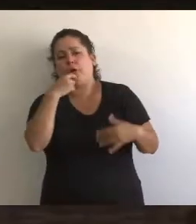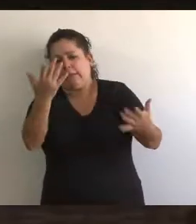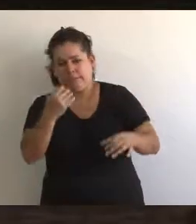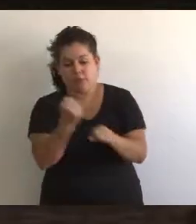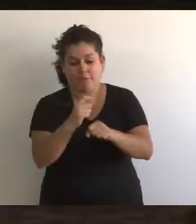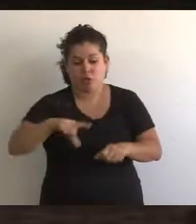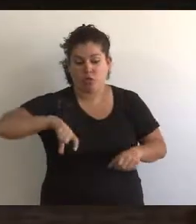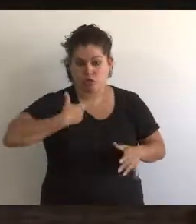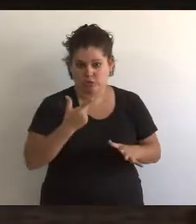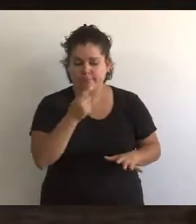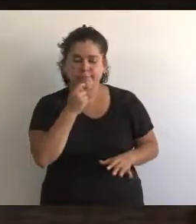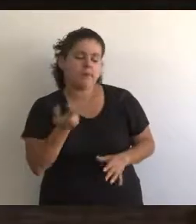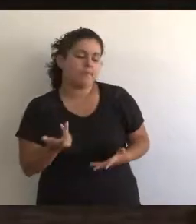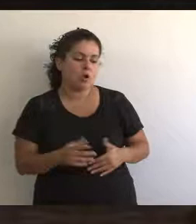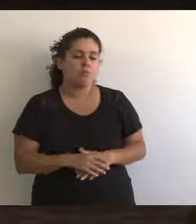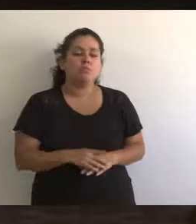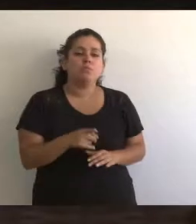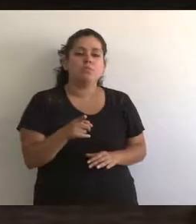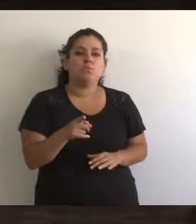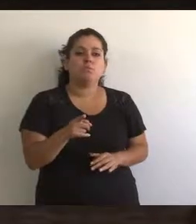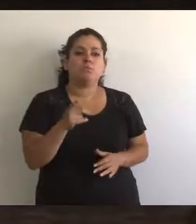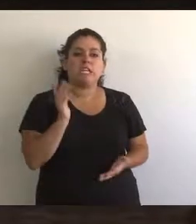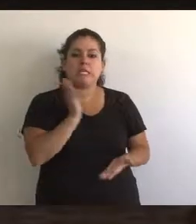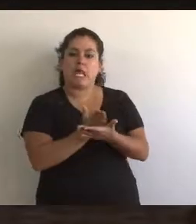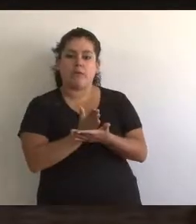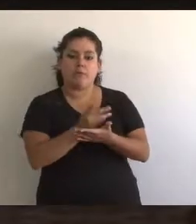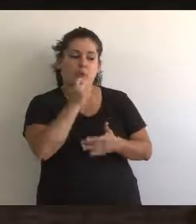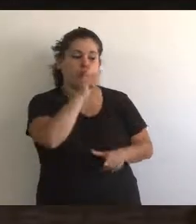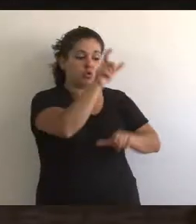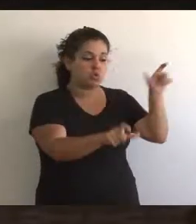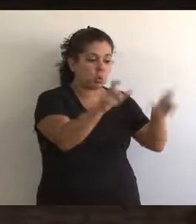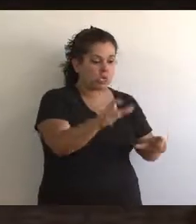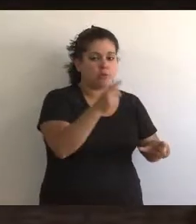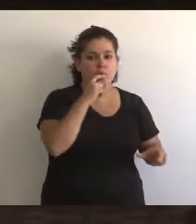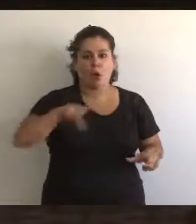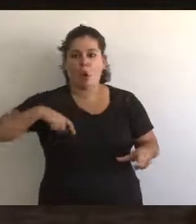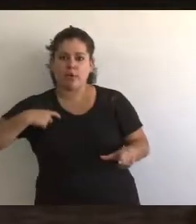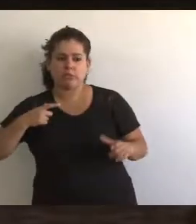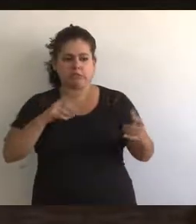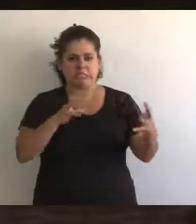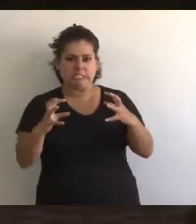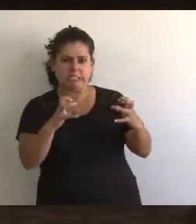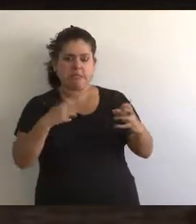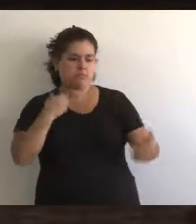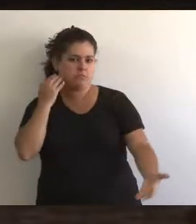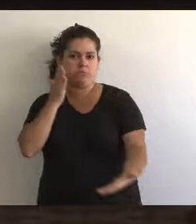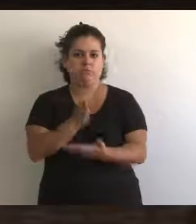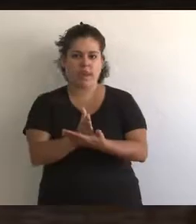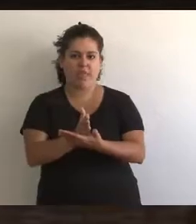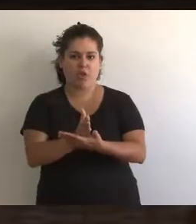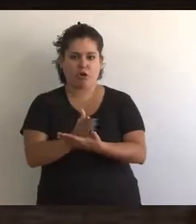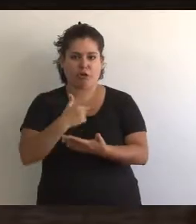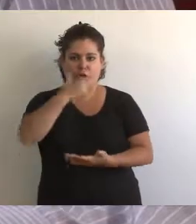social, por ejemplo, interviene en la mediación entre un sujeto y una obra social, en el momento